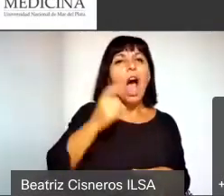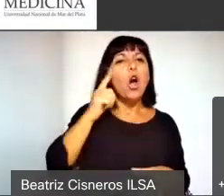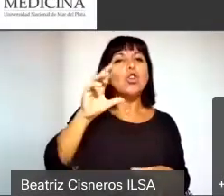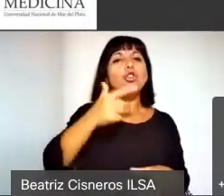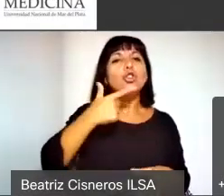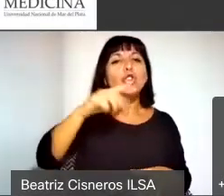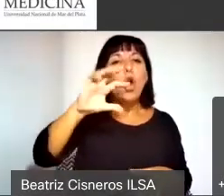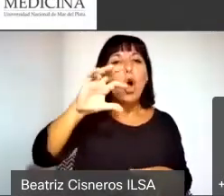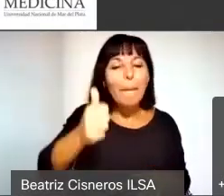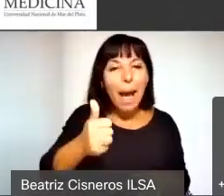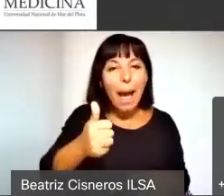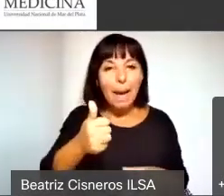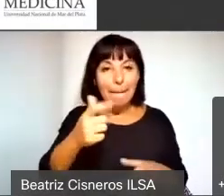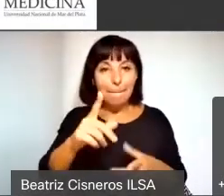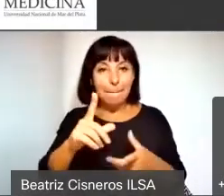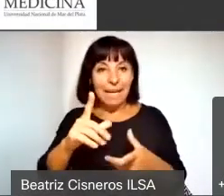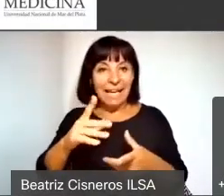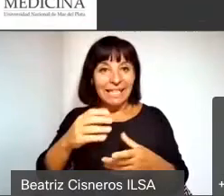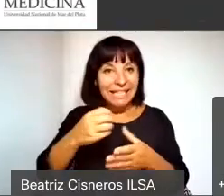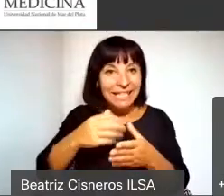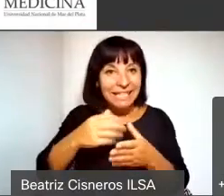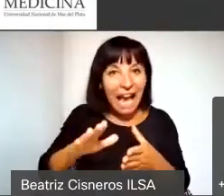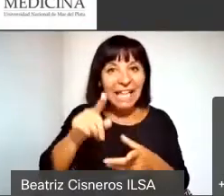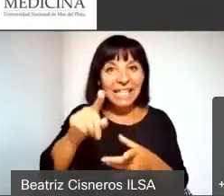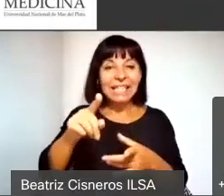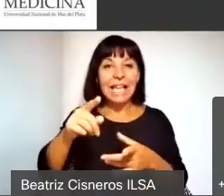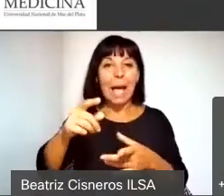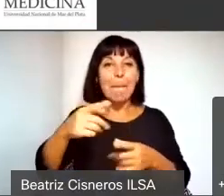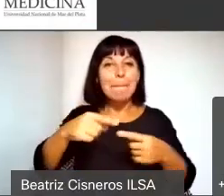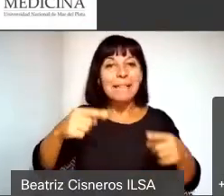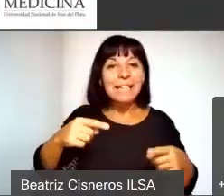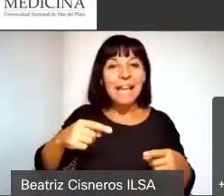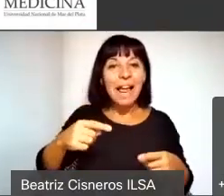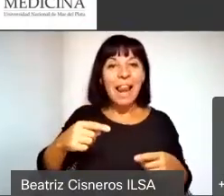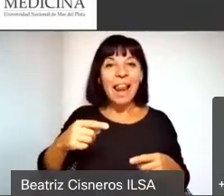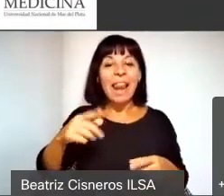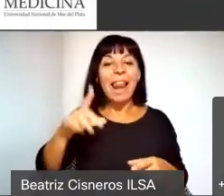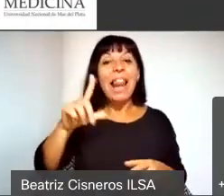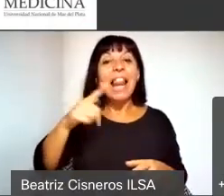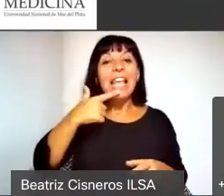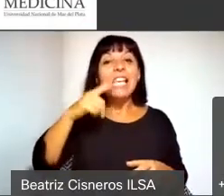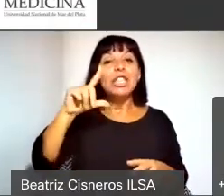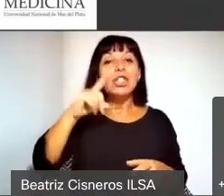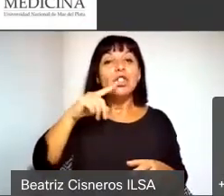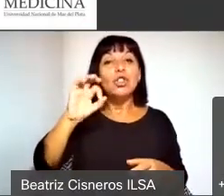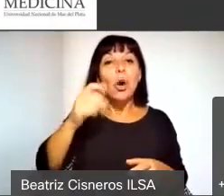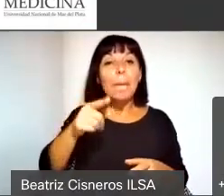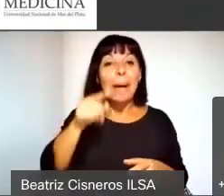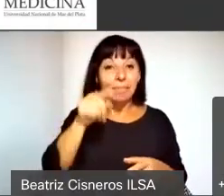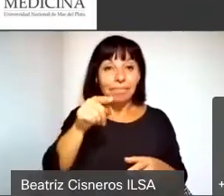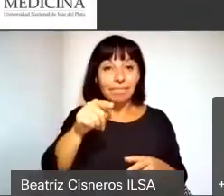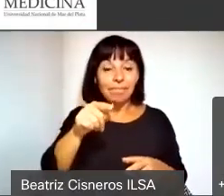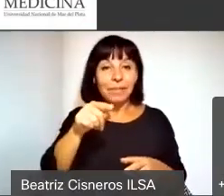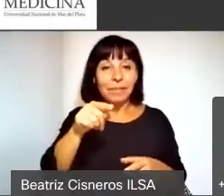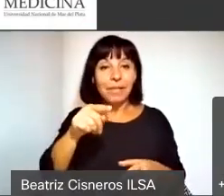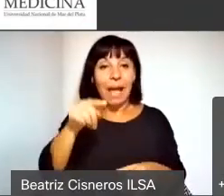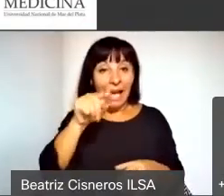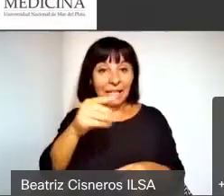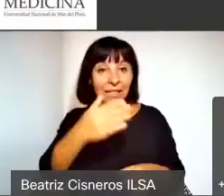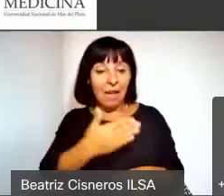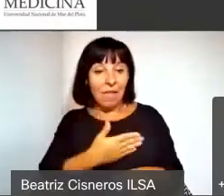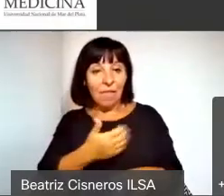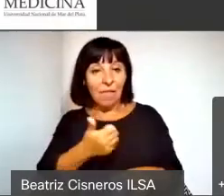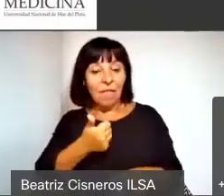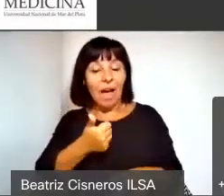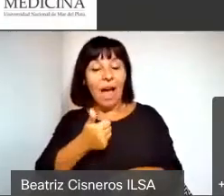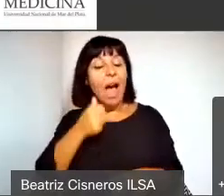necesitan enzimas, proteasas. ¿Quién tiene esas enzimas proteasas? El lisosoma. Entonces, a ese fagosoma se va a